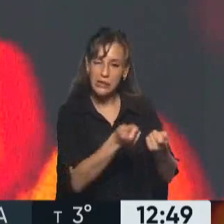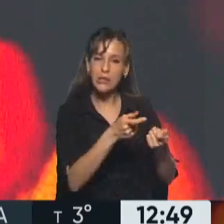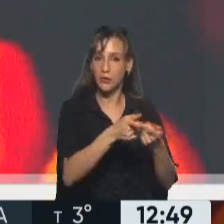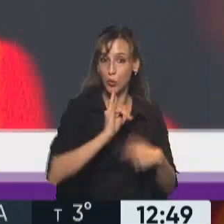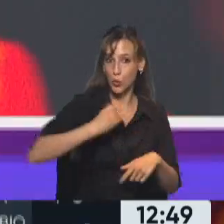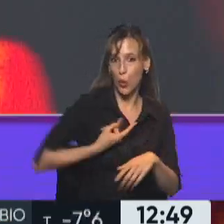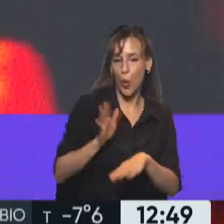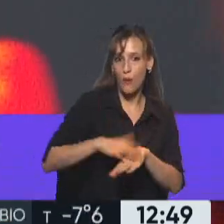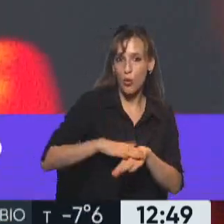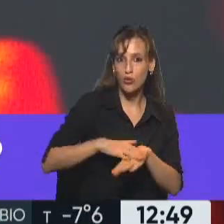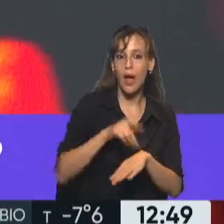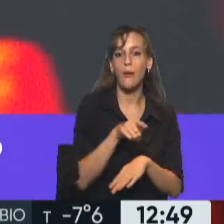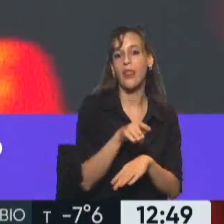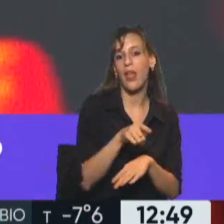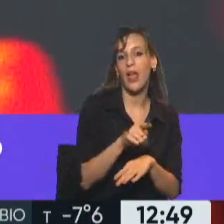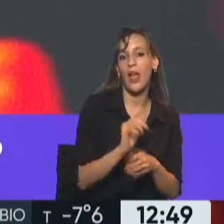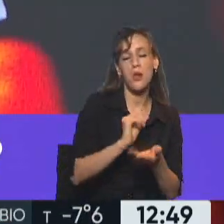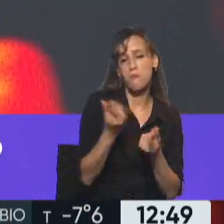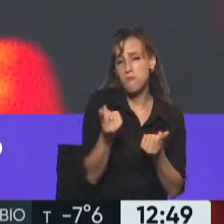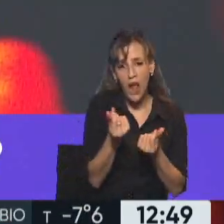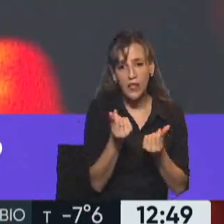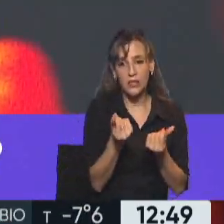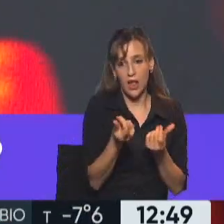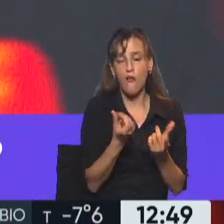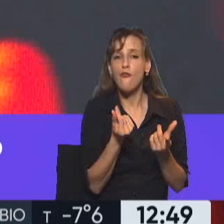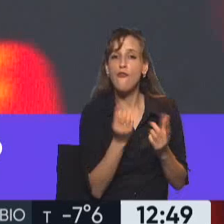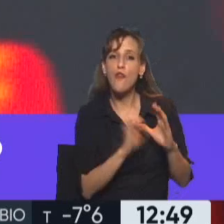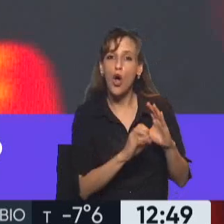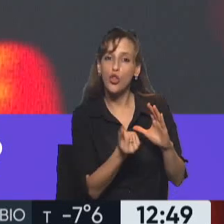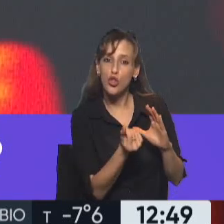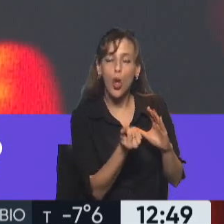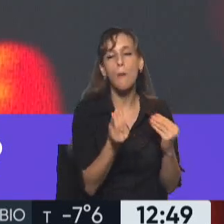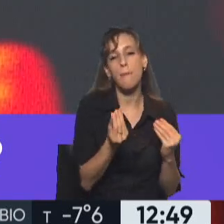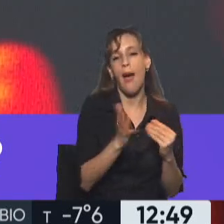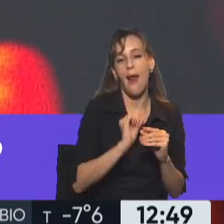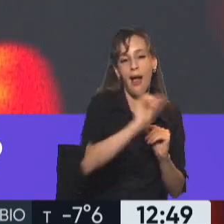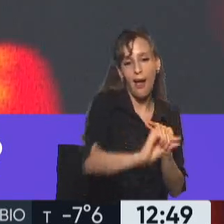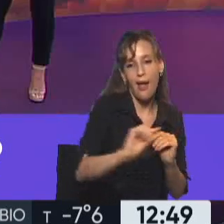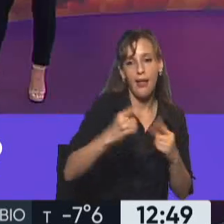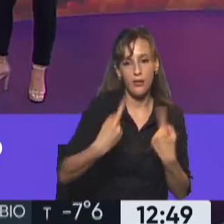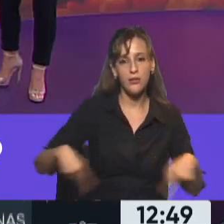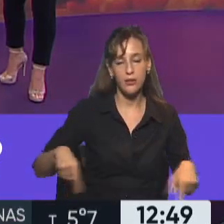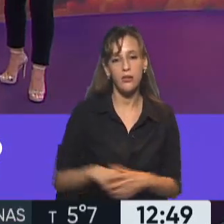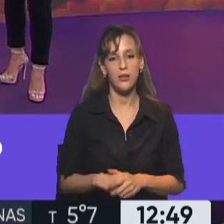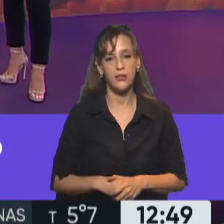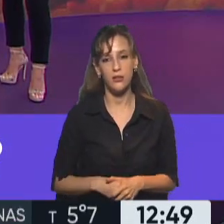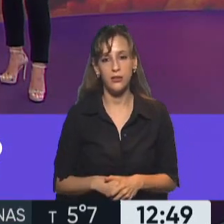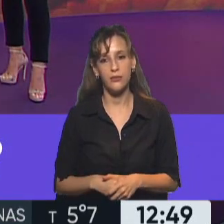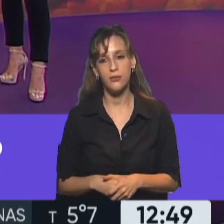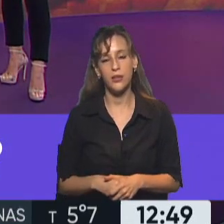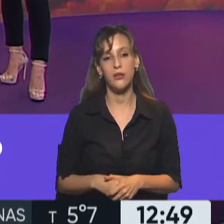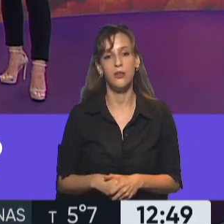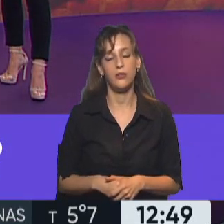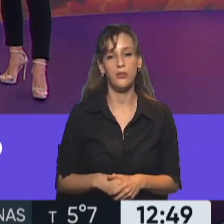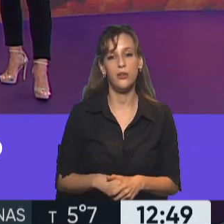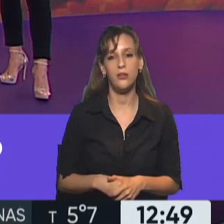cargo de la administración de eso para utilizar ese fondo para el fin que tenga ese fondo. ¿Bien? O sea, un fideicomiso es una herramienta que el